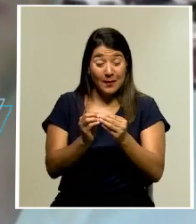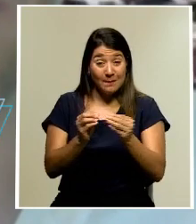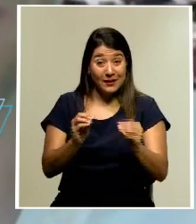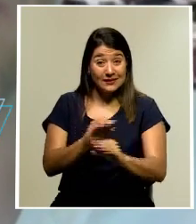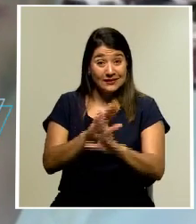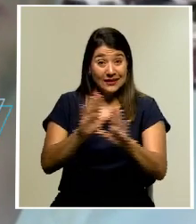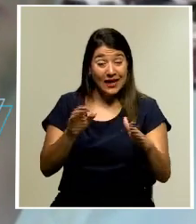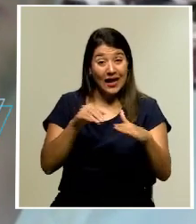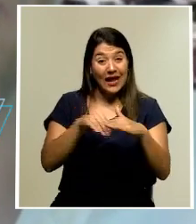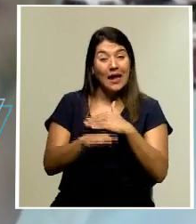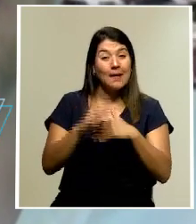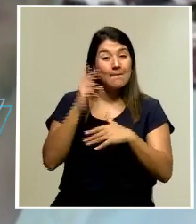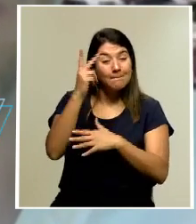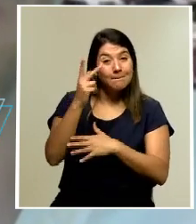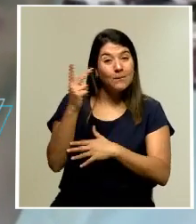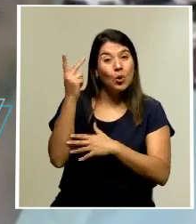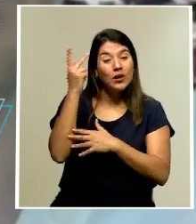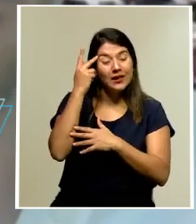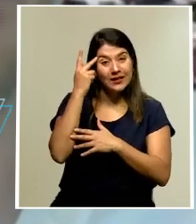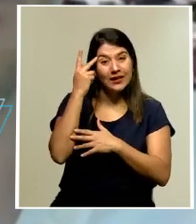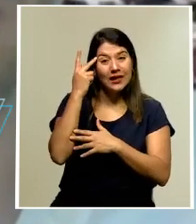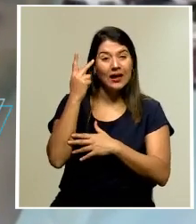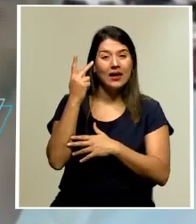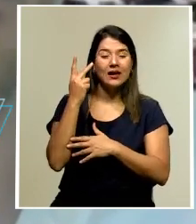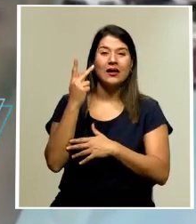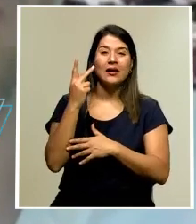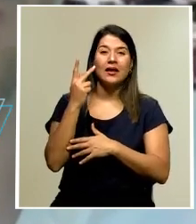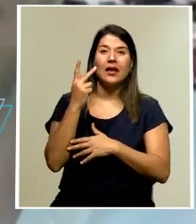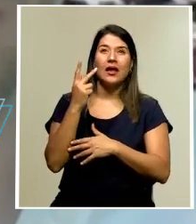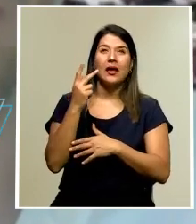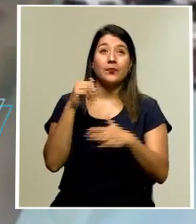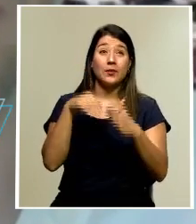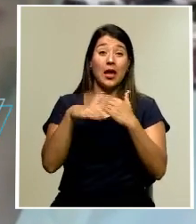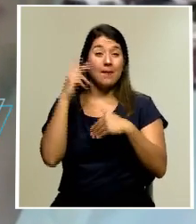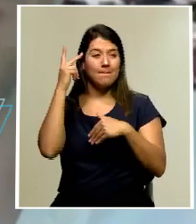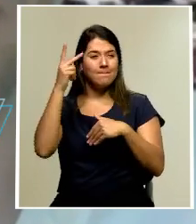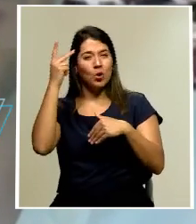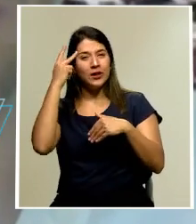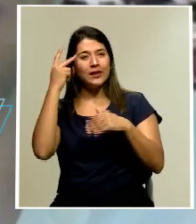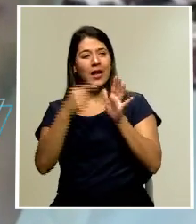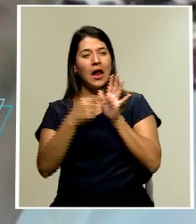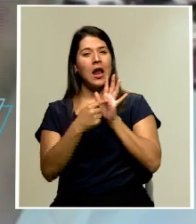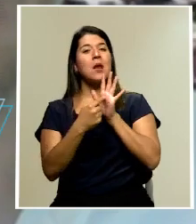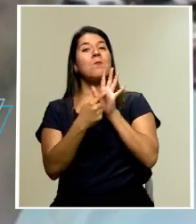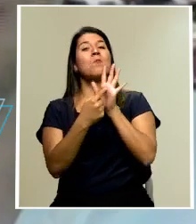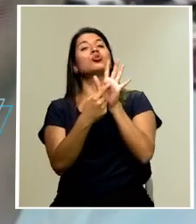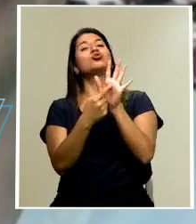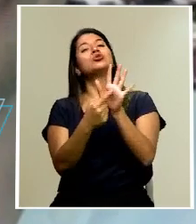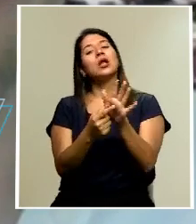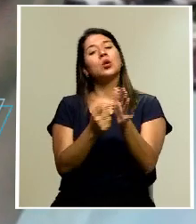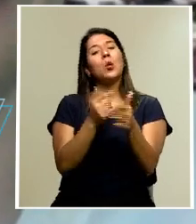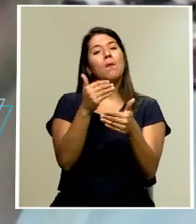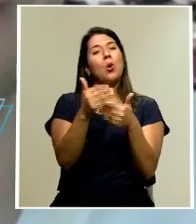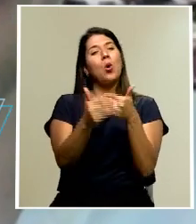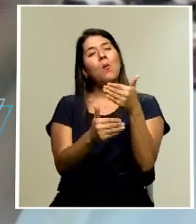En política el striptease es un arte minucioso, el ir